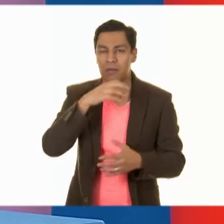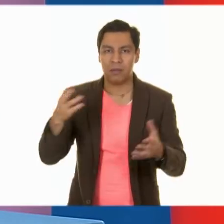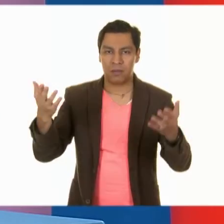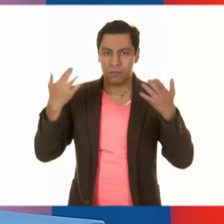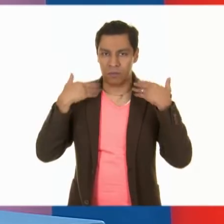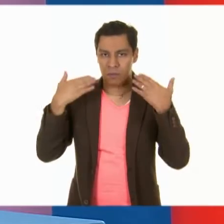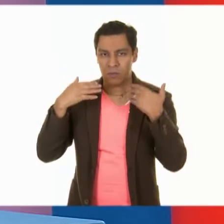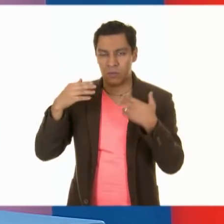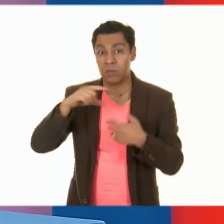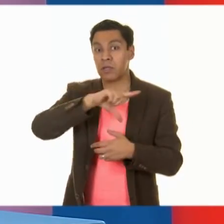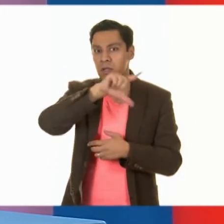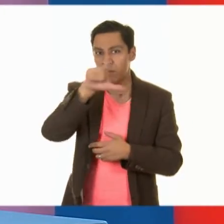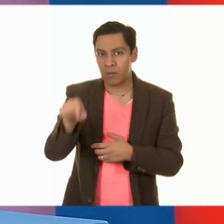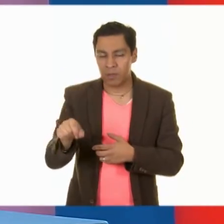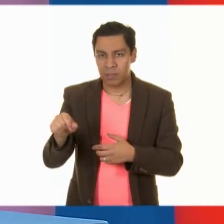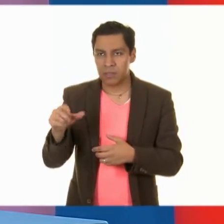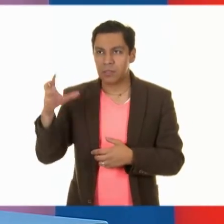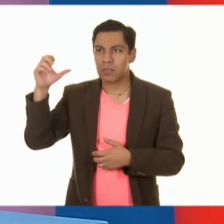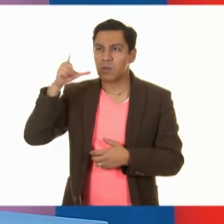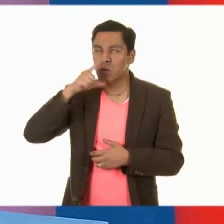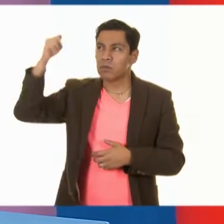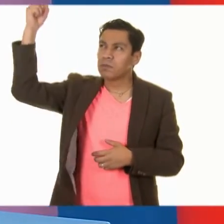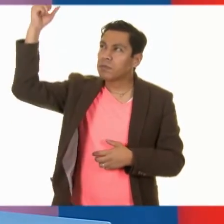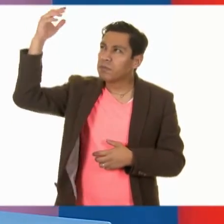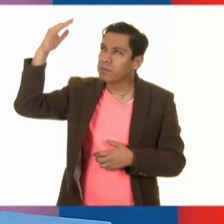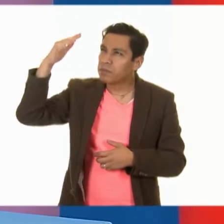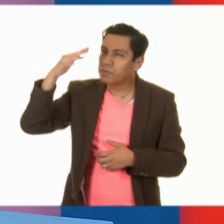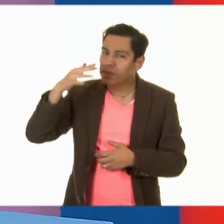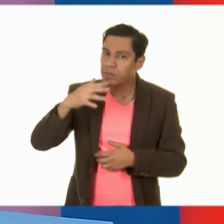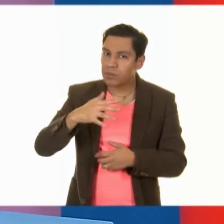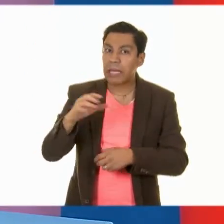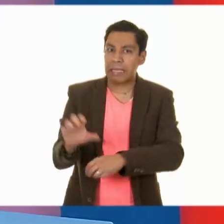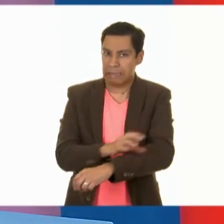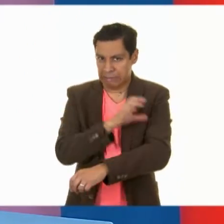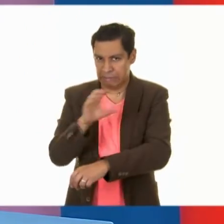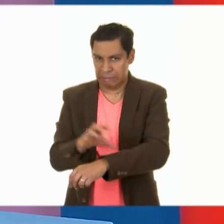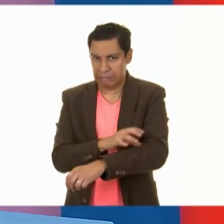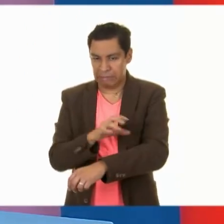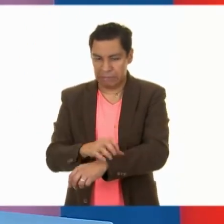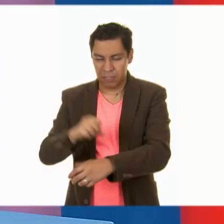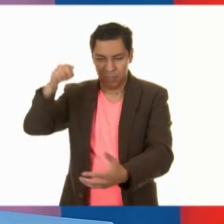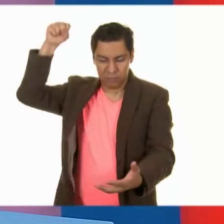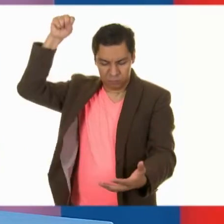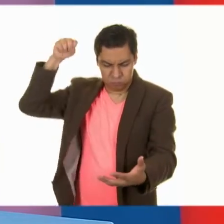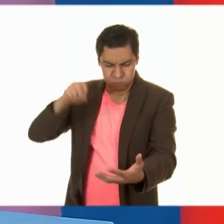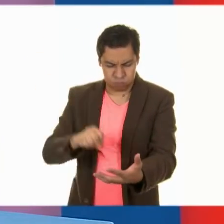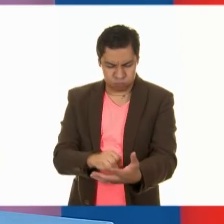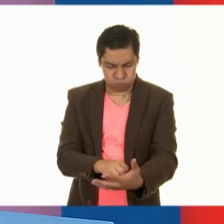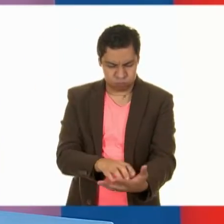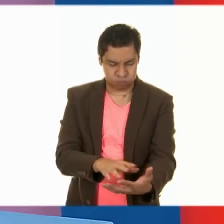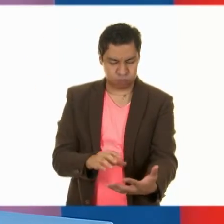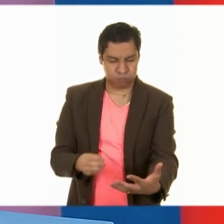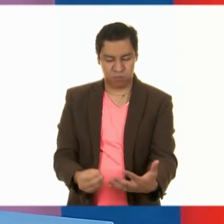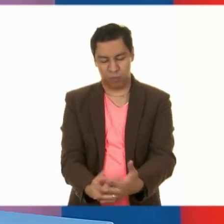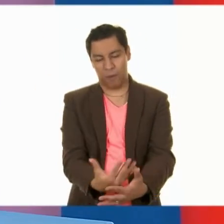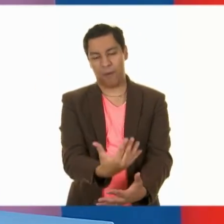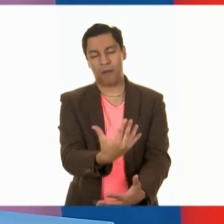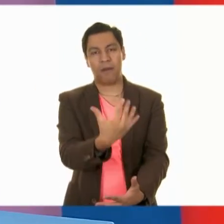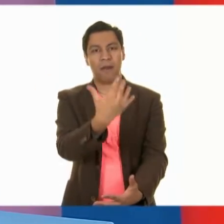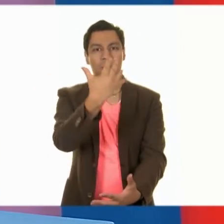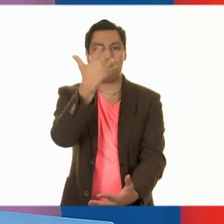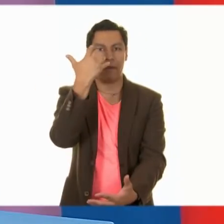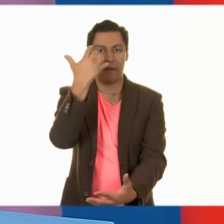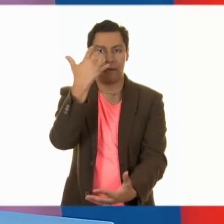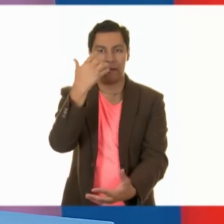de energía. Pero la mayor parte de esta energía es reflejada. De hecho, la mayor parte de lo que nosotros vemos es luz que ha